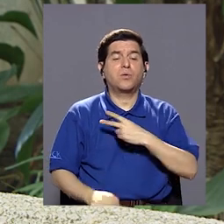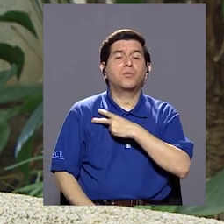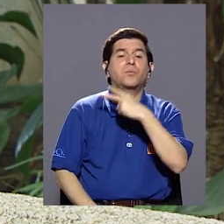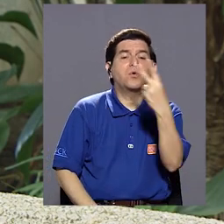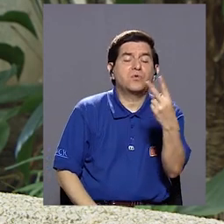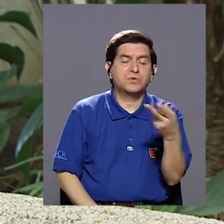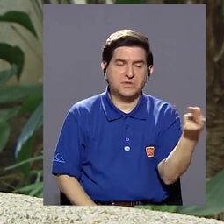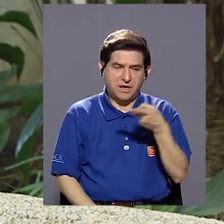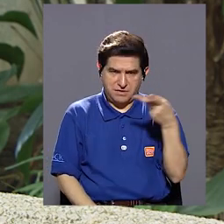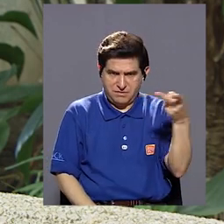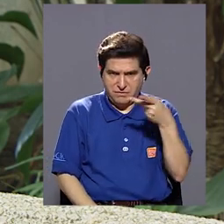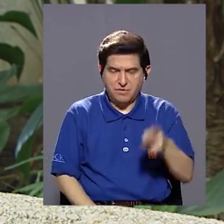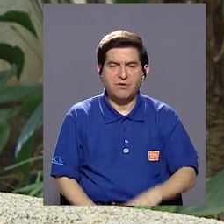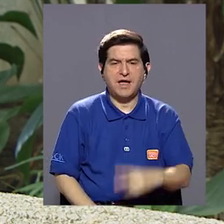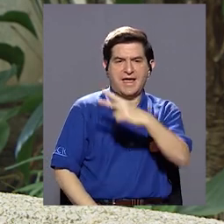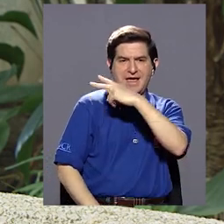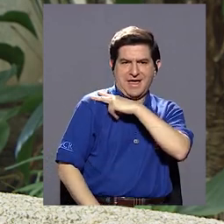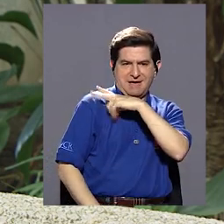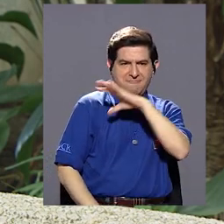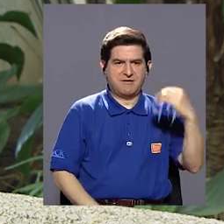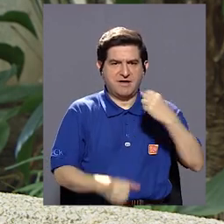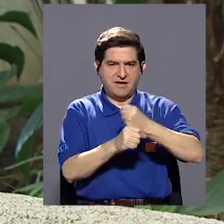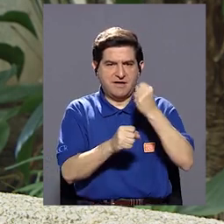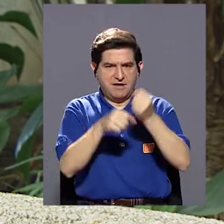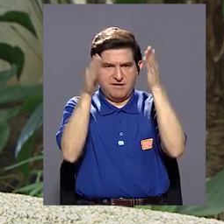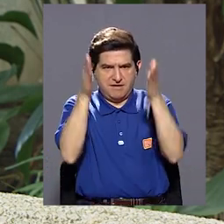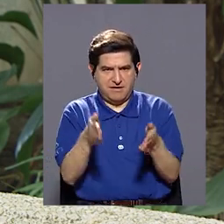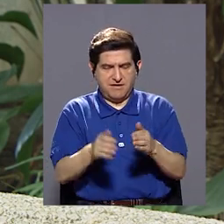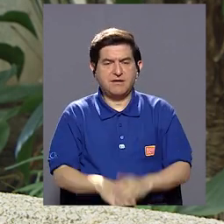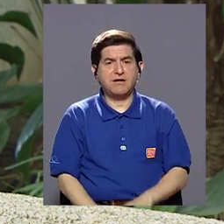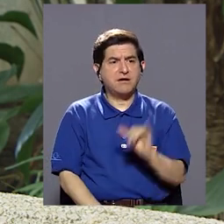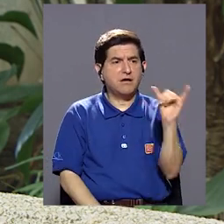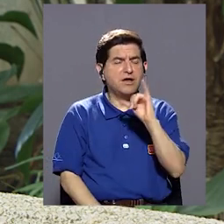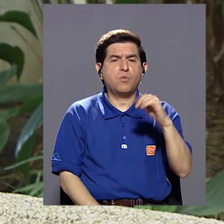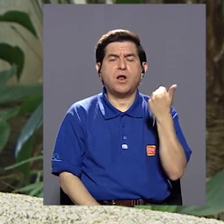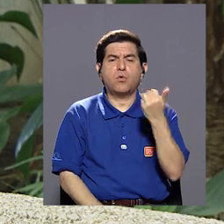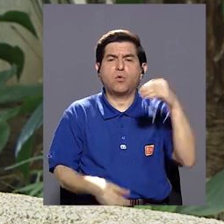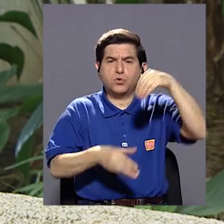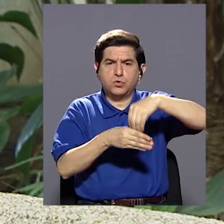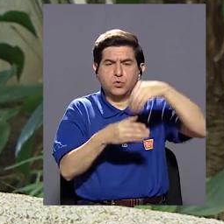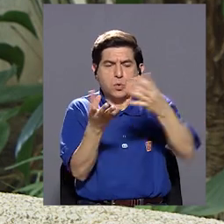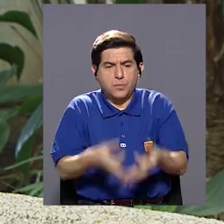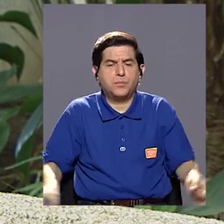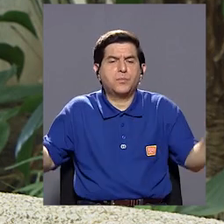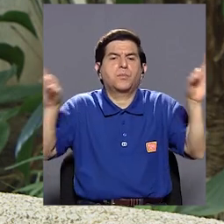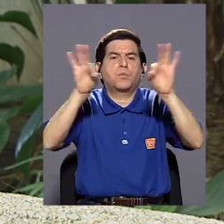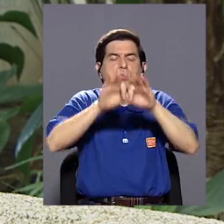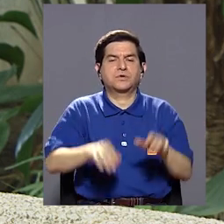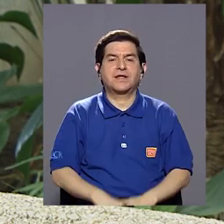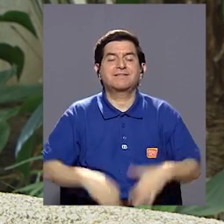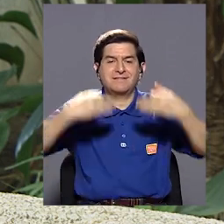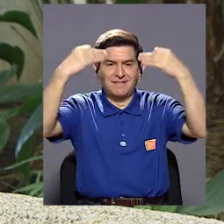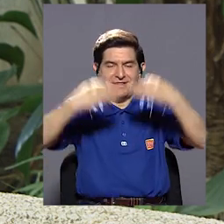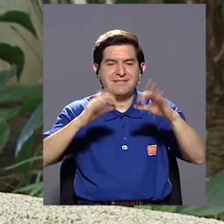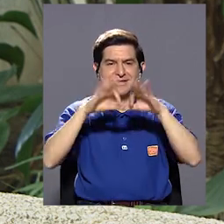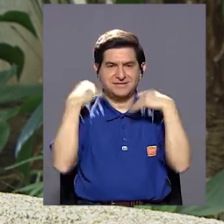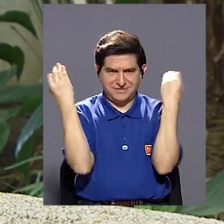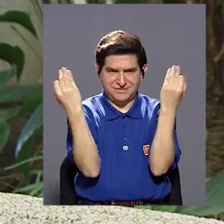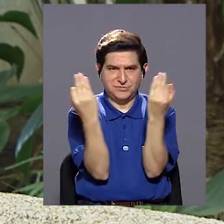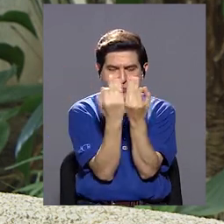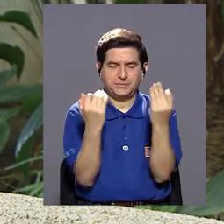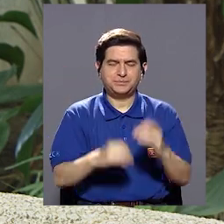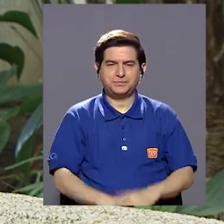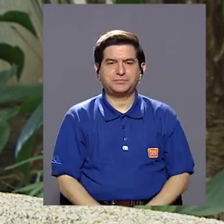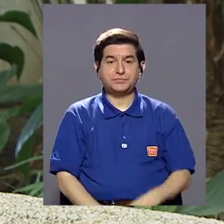es un tema voluntario entre las partes, patrono y trabajador, realmente también hay otro componente importante y es que es una